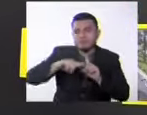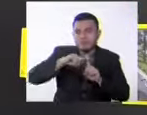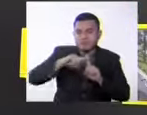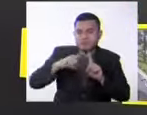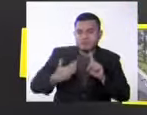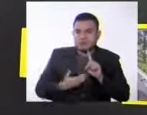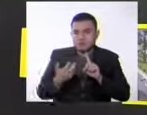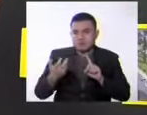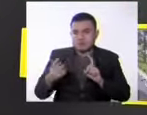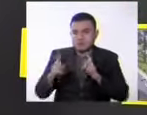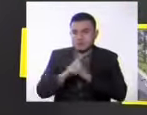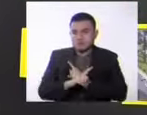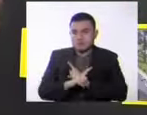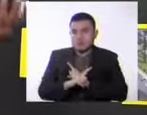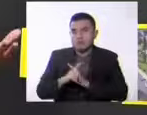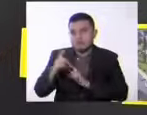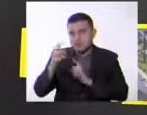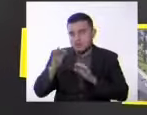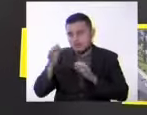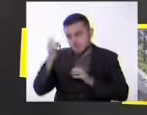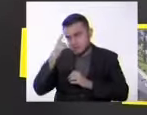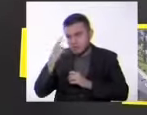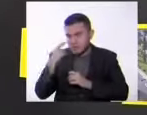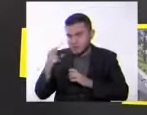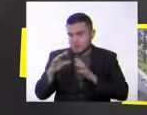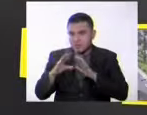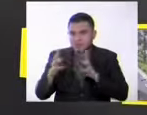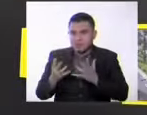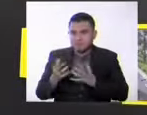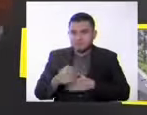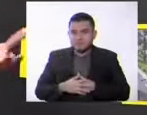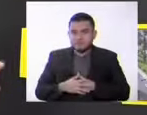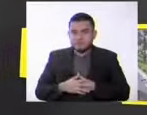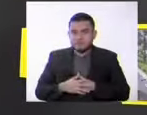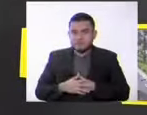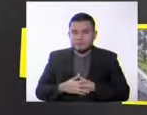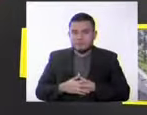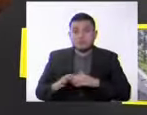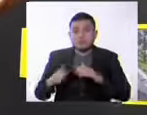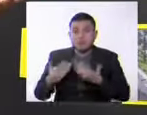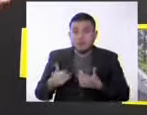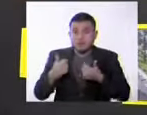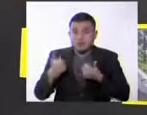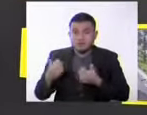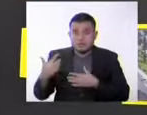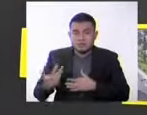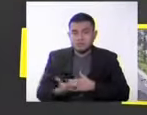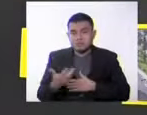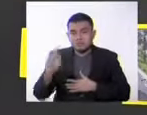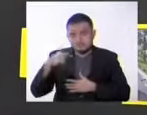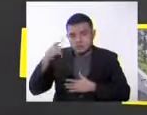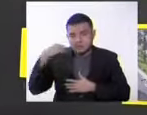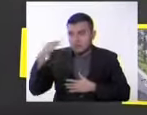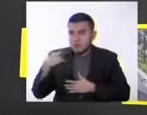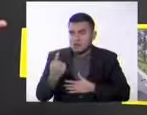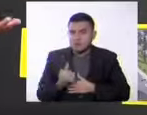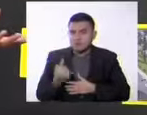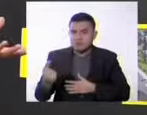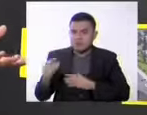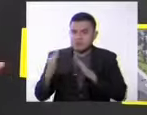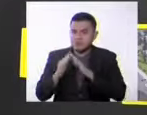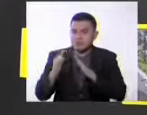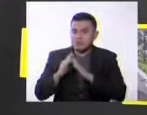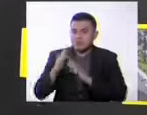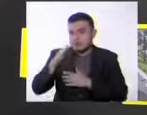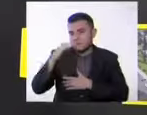nosotros cambiamos las formas de ver el mundo, sobre todo para beneficio de todos y todas las personas que vivimos en el país,